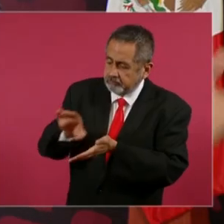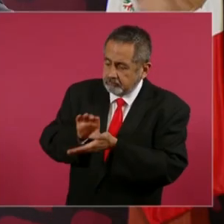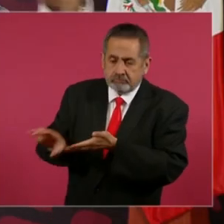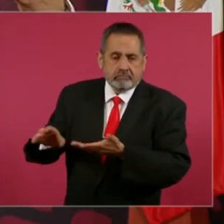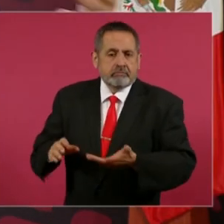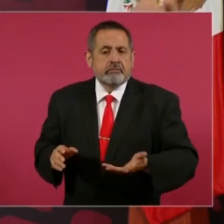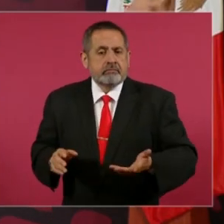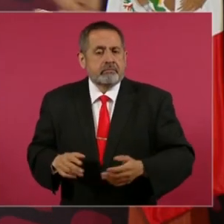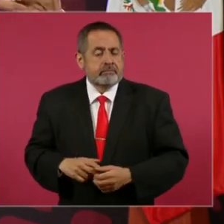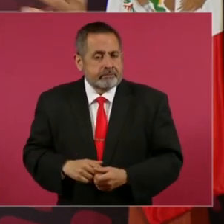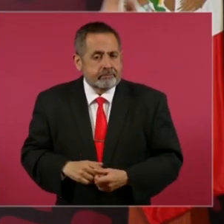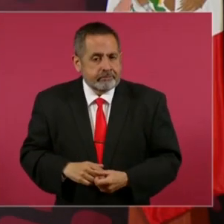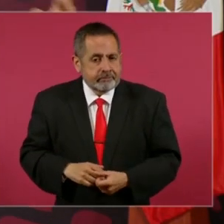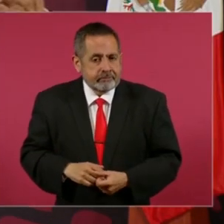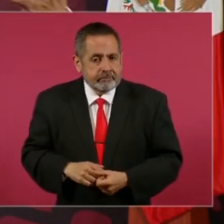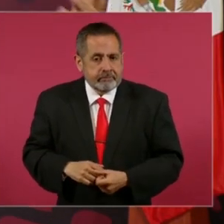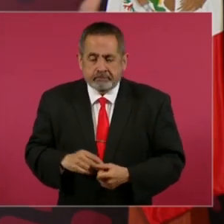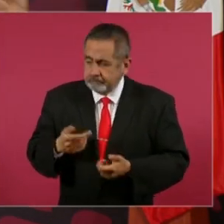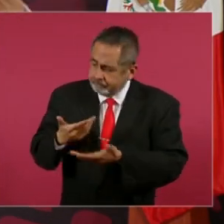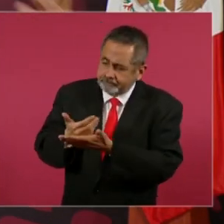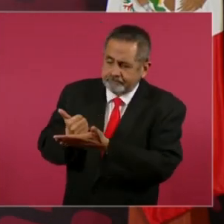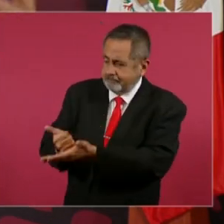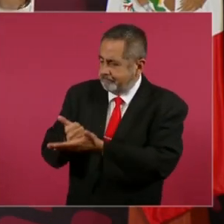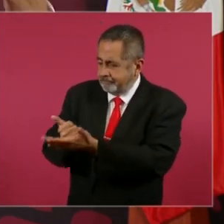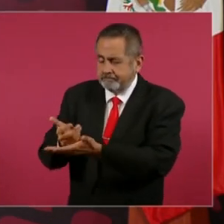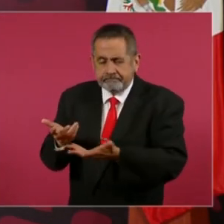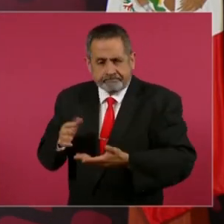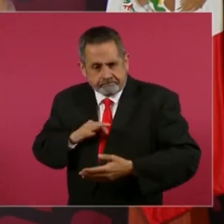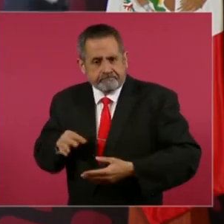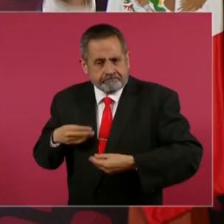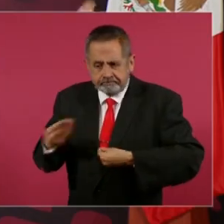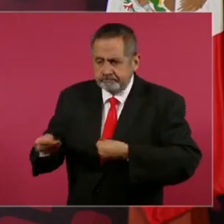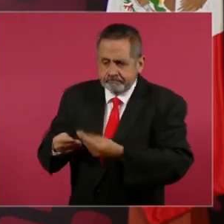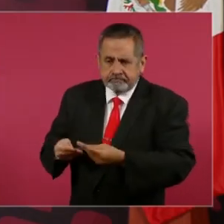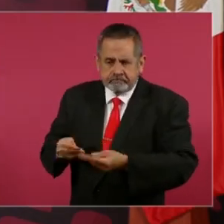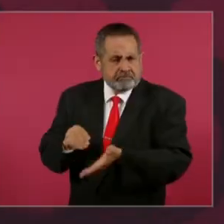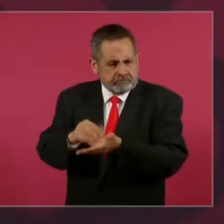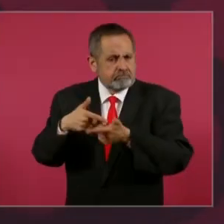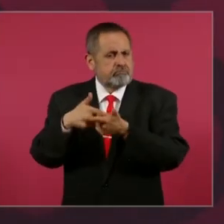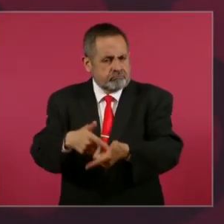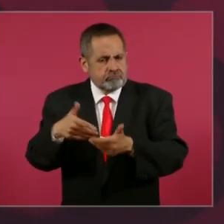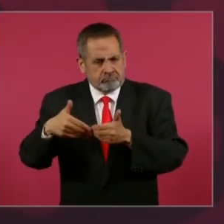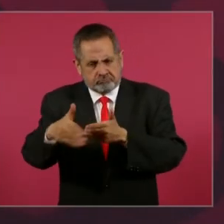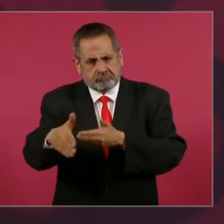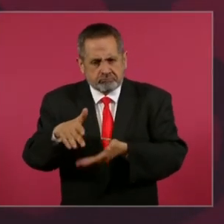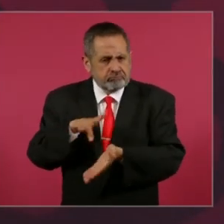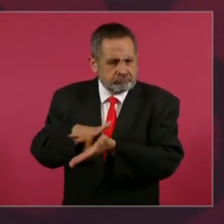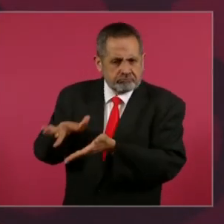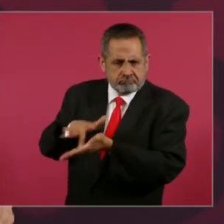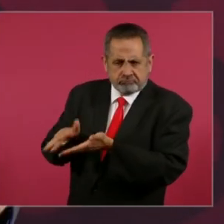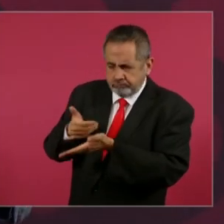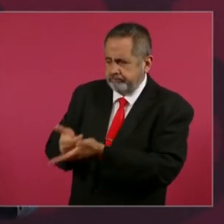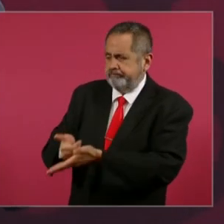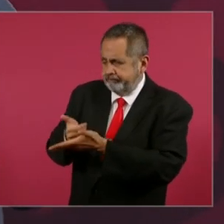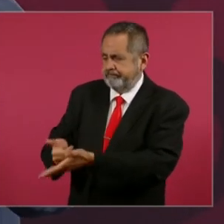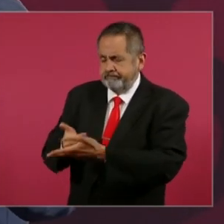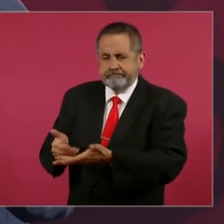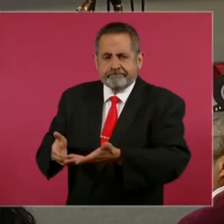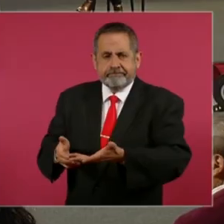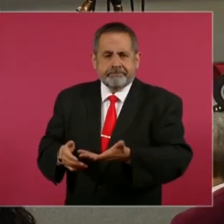Y estamos ayudando en todo lo que podemos y lo vamos a seguir haciendo. Pero